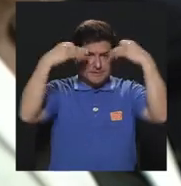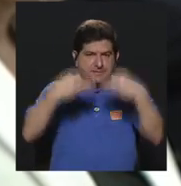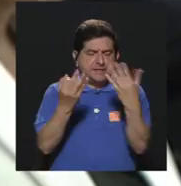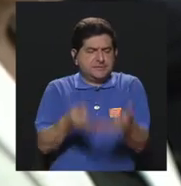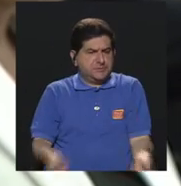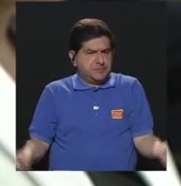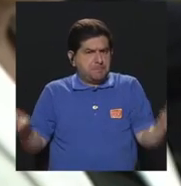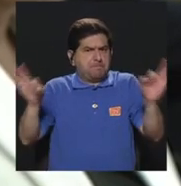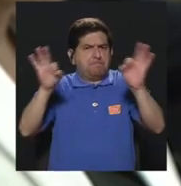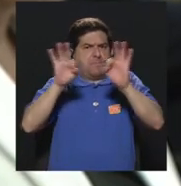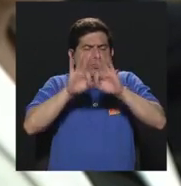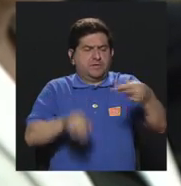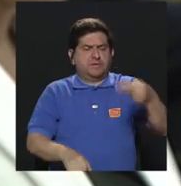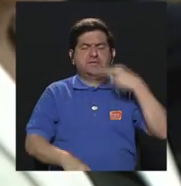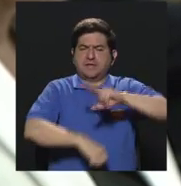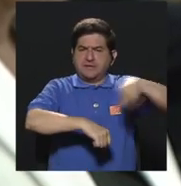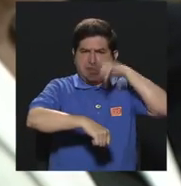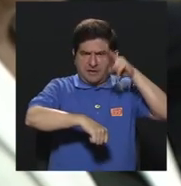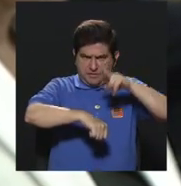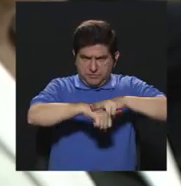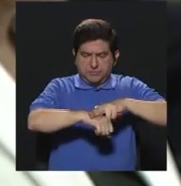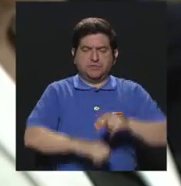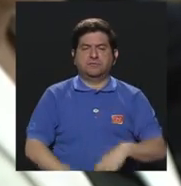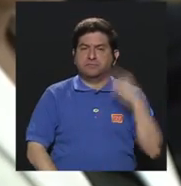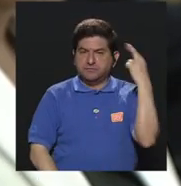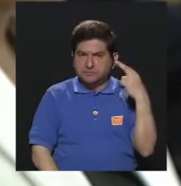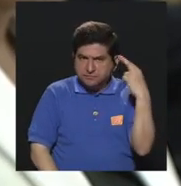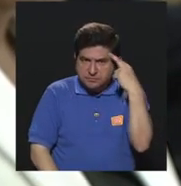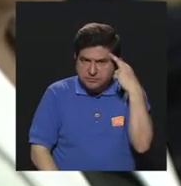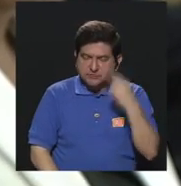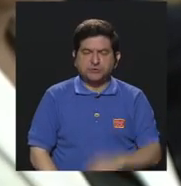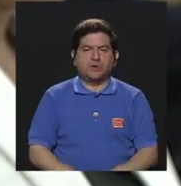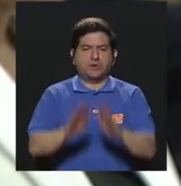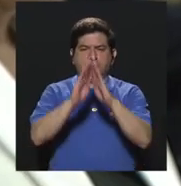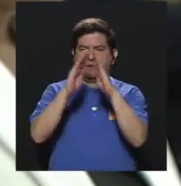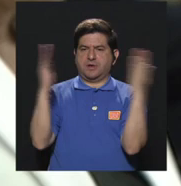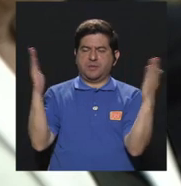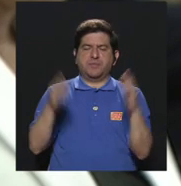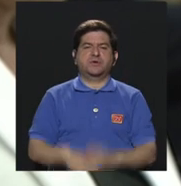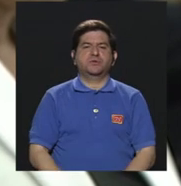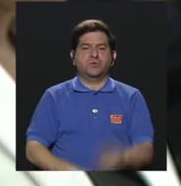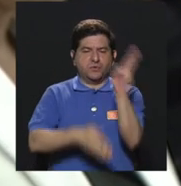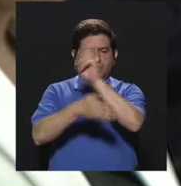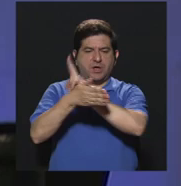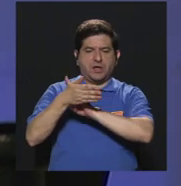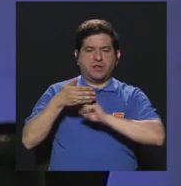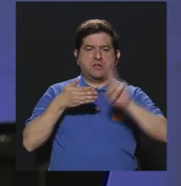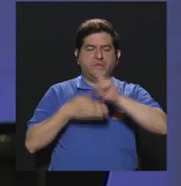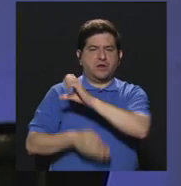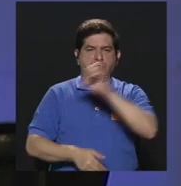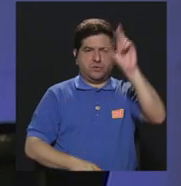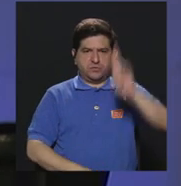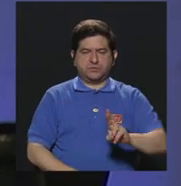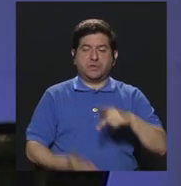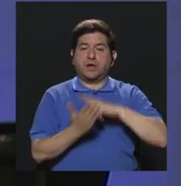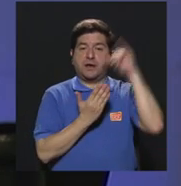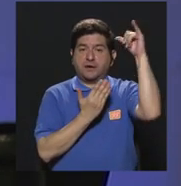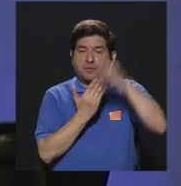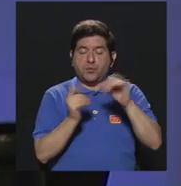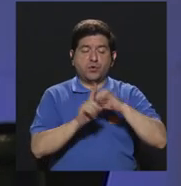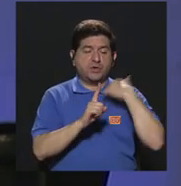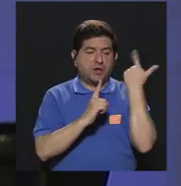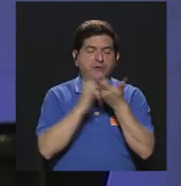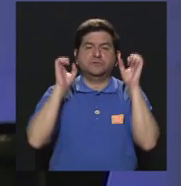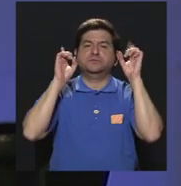de mayor trascendencia en la historia nacional, debido a que con la apertura de la Universidad de Costa Rica se generó un proyecto